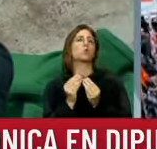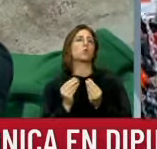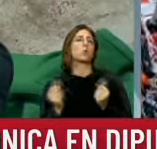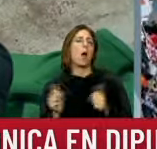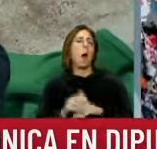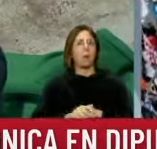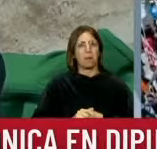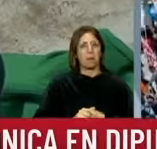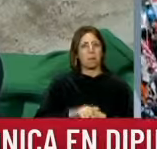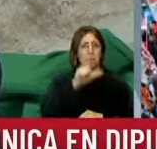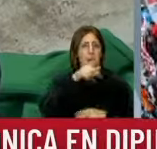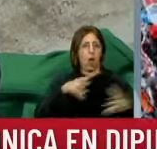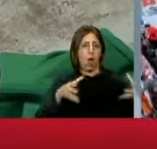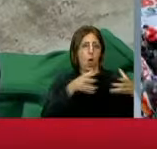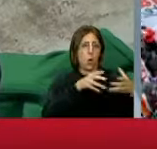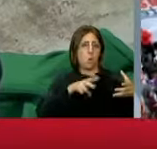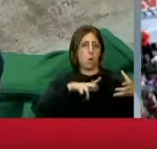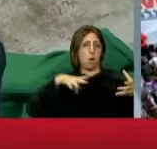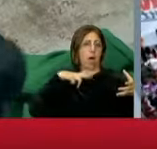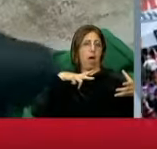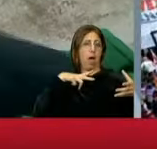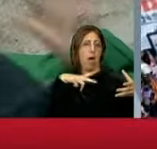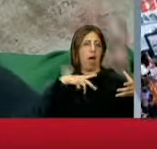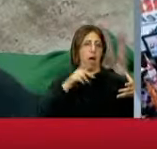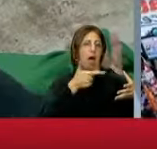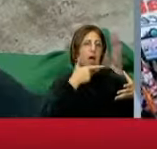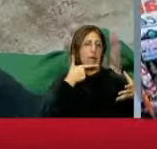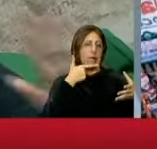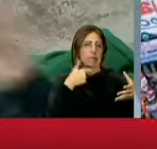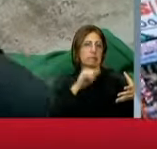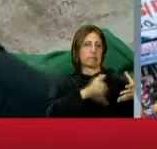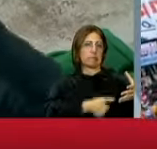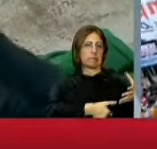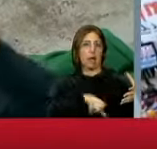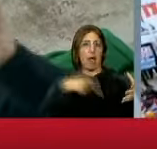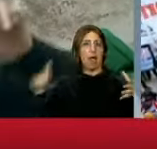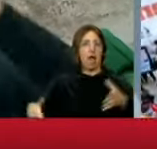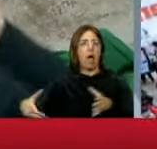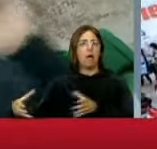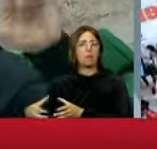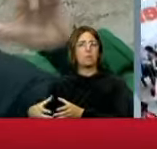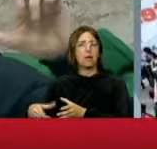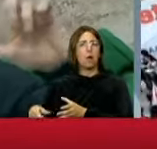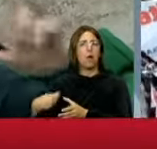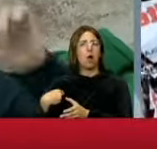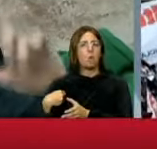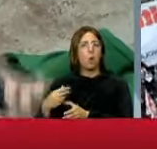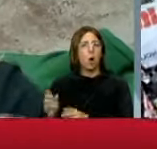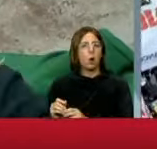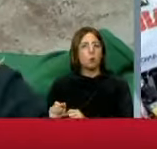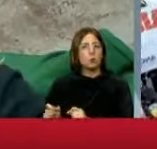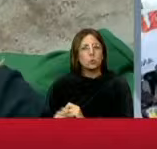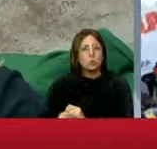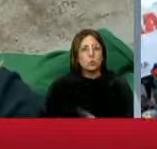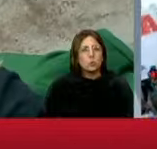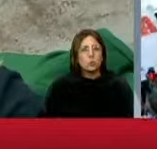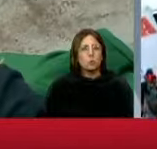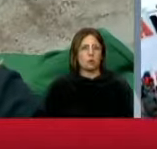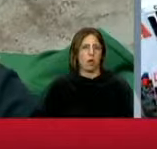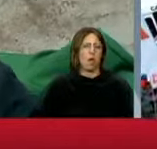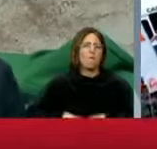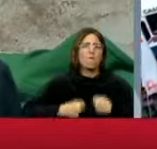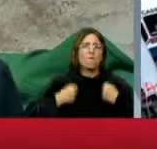Mira. El fin de semana leía en Clarín, ¿no?, la nota que siempre todos los fines de semana firma